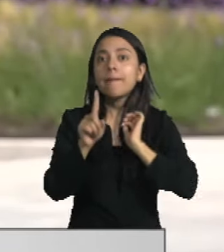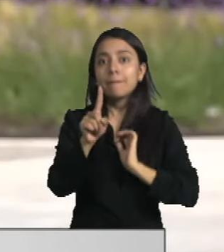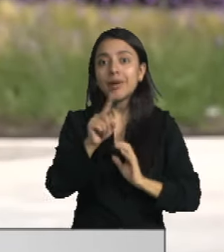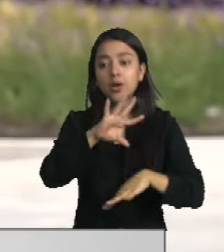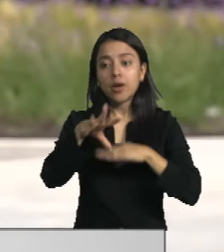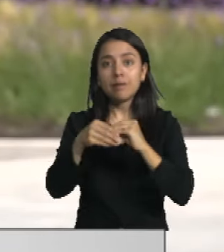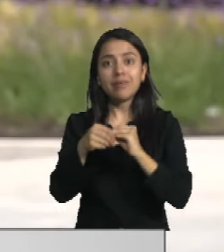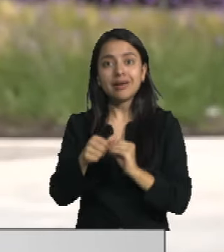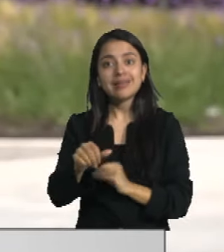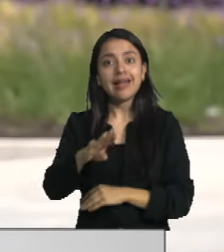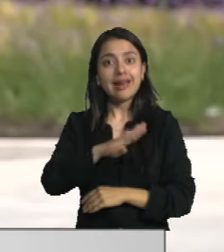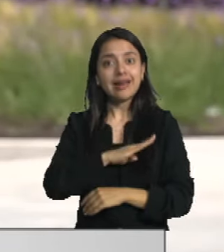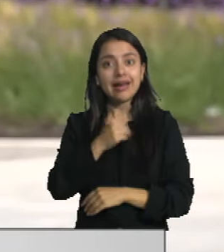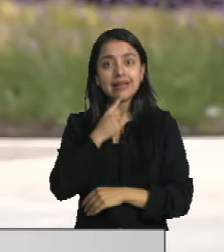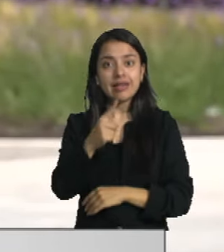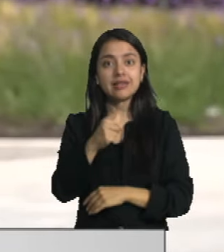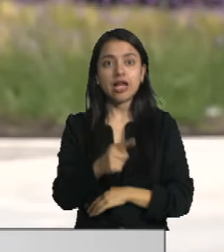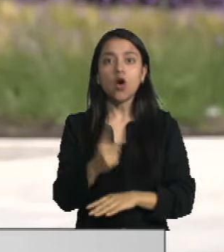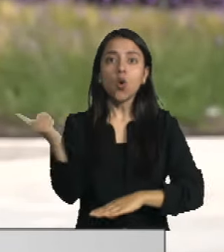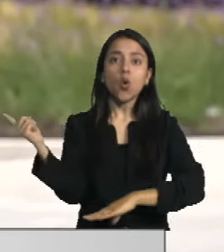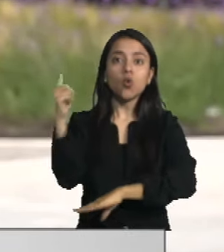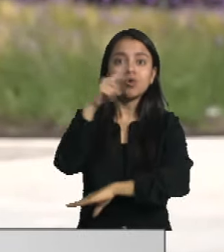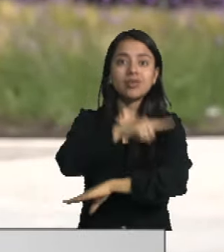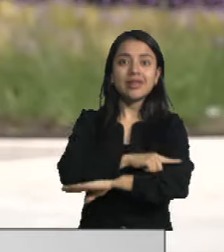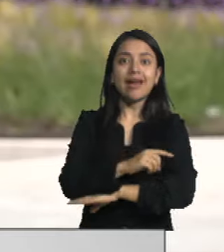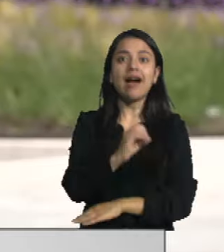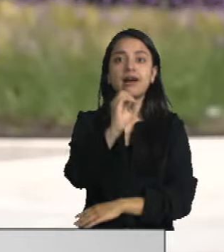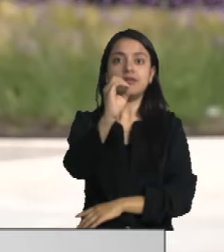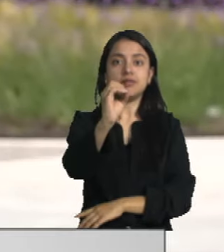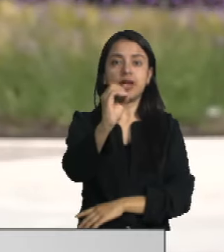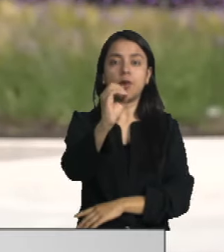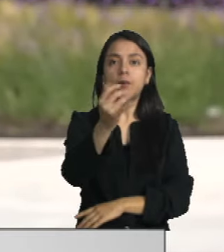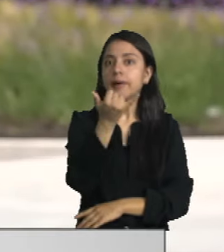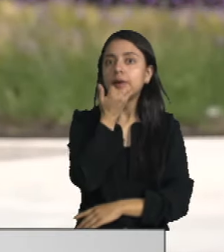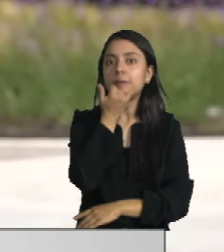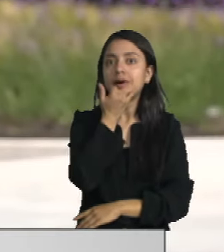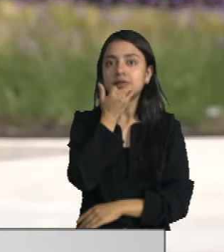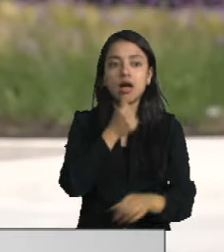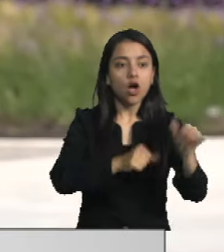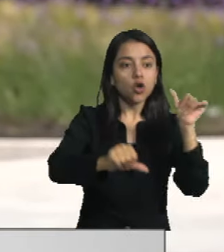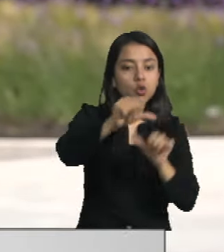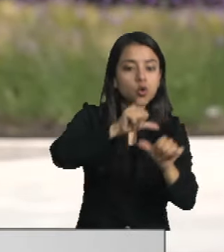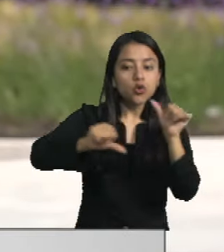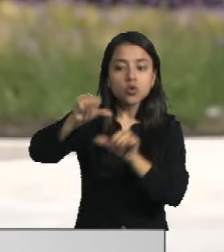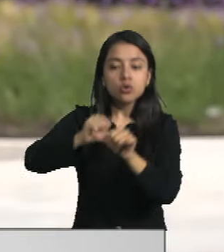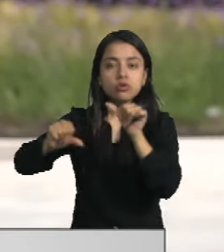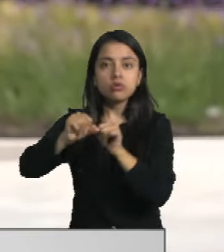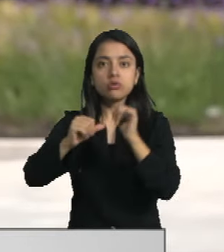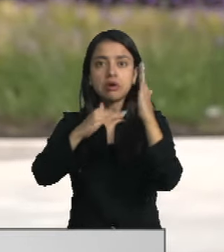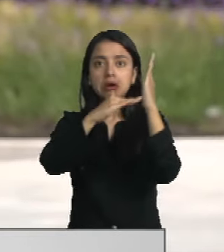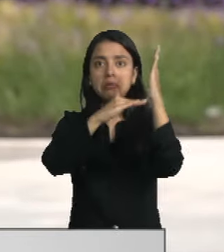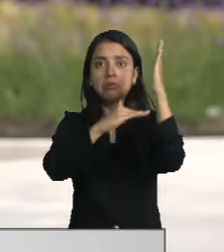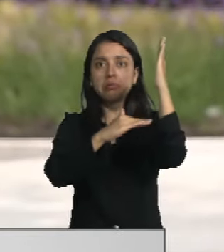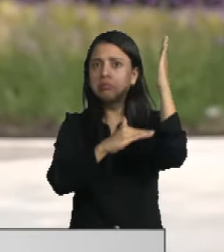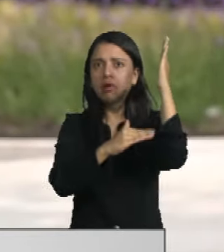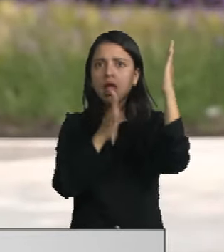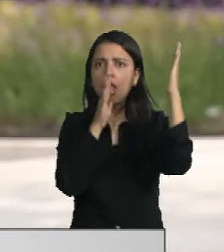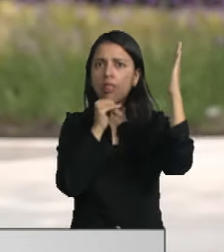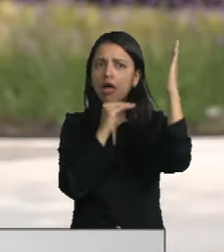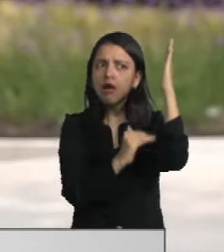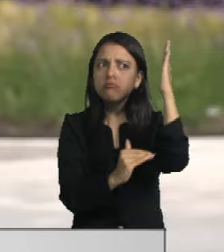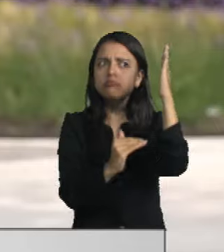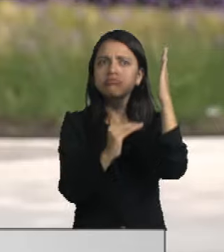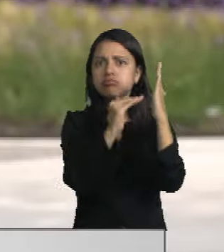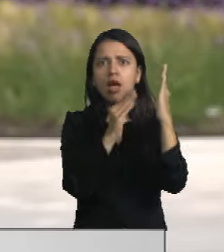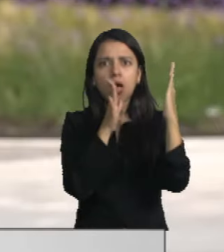se restringirán aún más las medidas en caso de que estas condiciones climáticas continúen y el consumo de agua siga aumentando, como lo ha venido